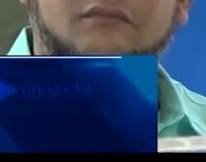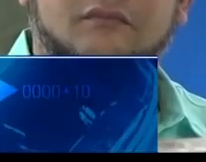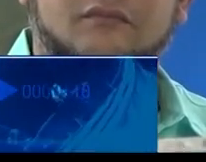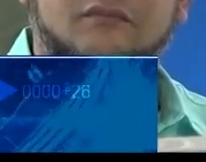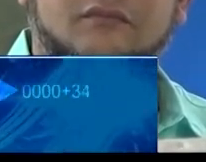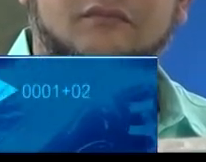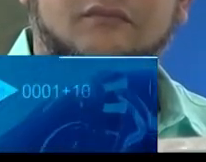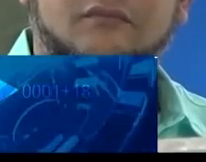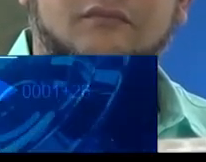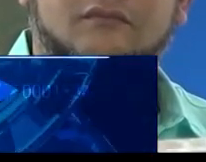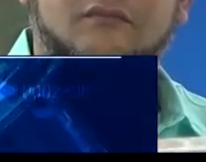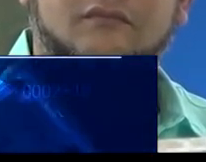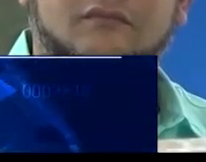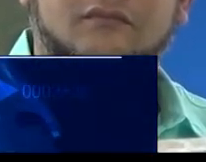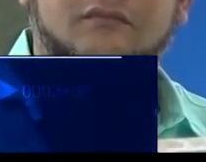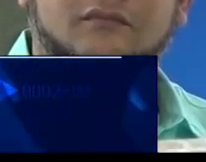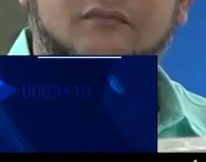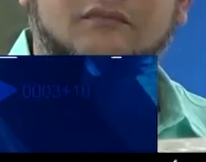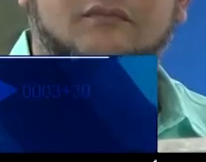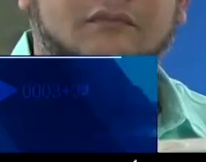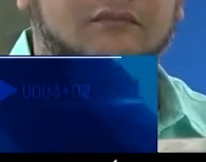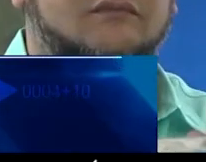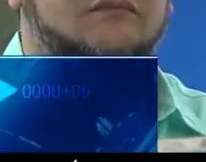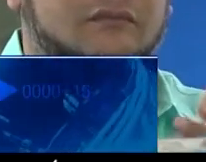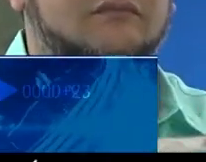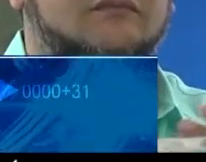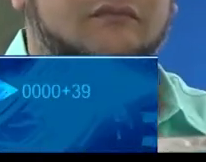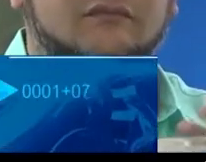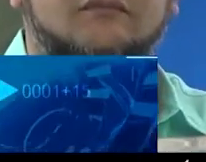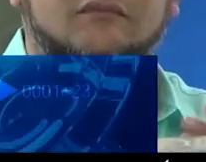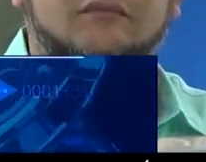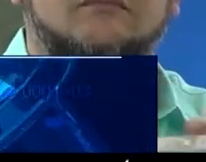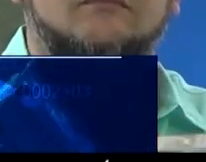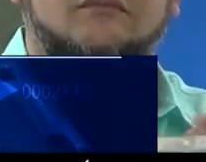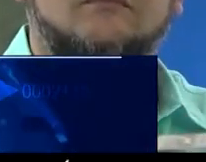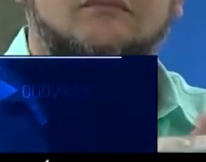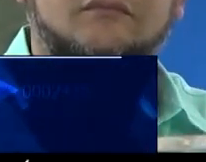de habichuela de los últimos 10 años.